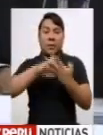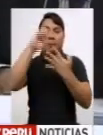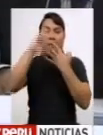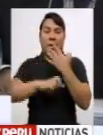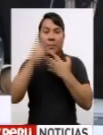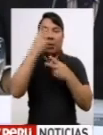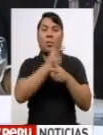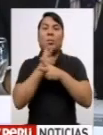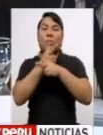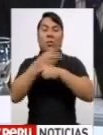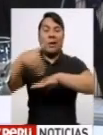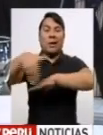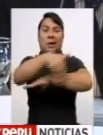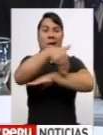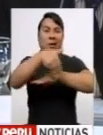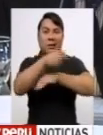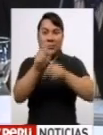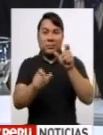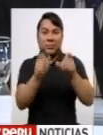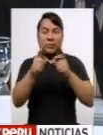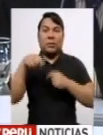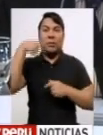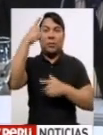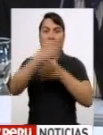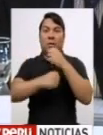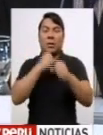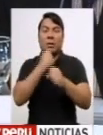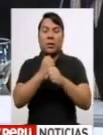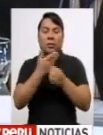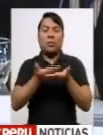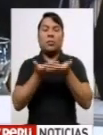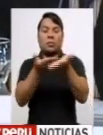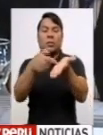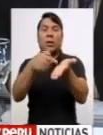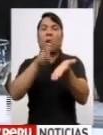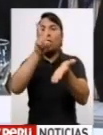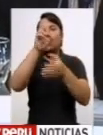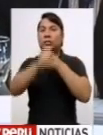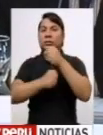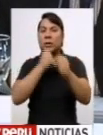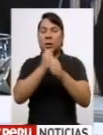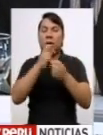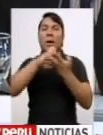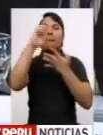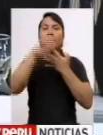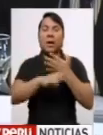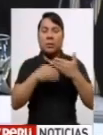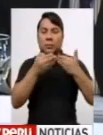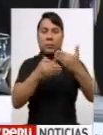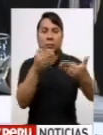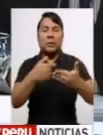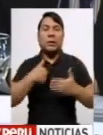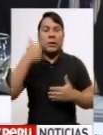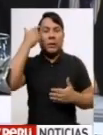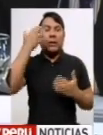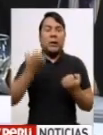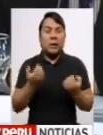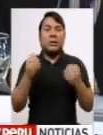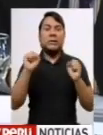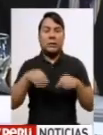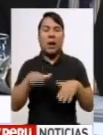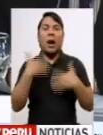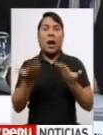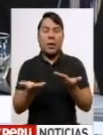lo mencionó el ministro Basombrío, tiene metas a 2 años. Creemos que el tema es urgente, creemos que tenemos que medirnos